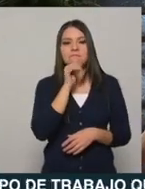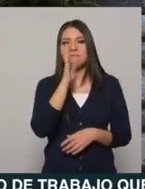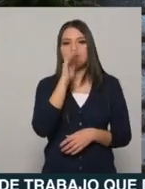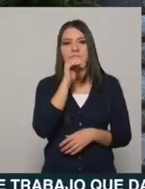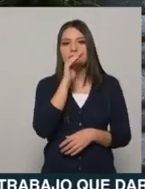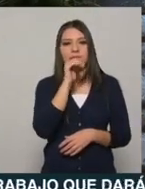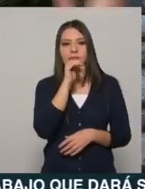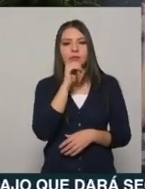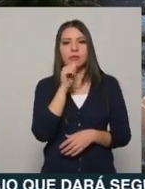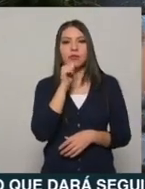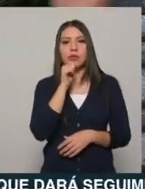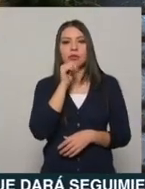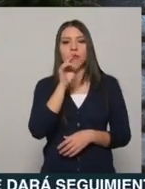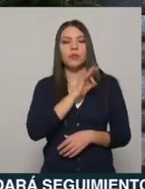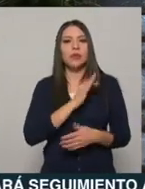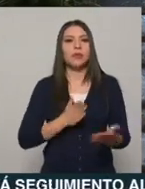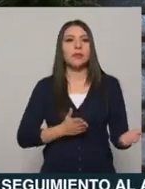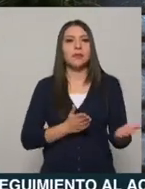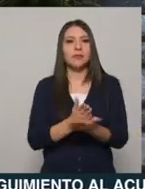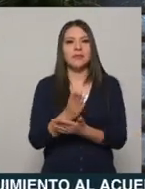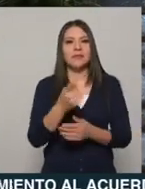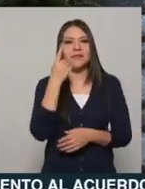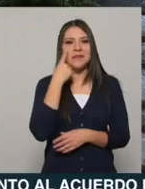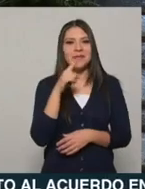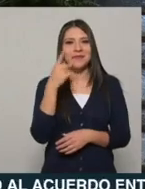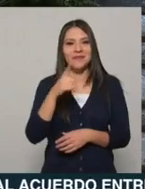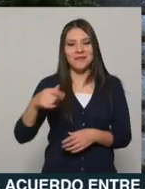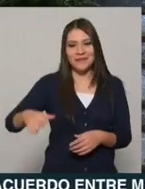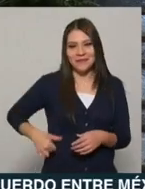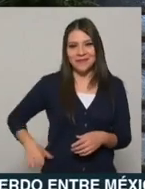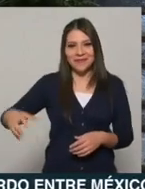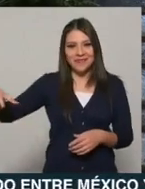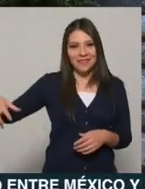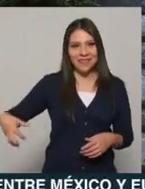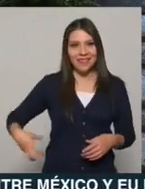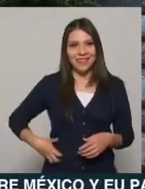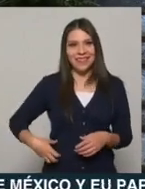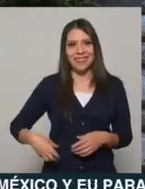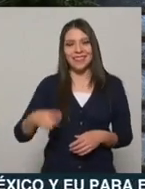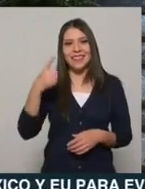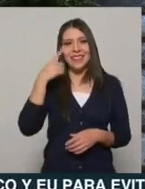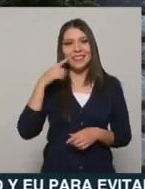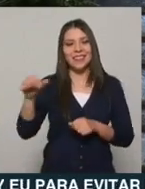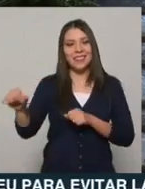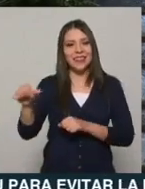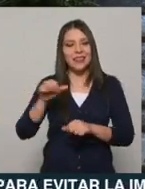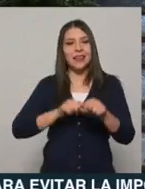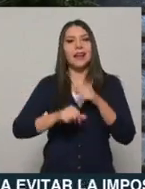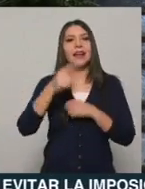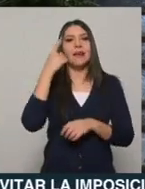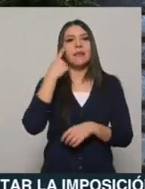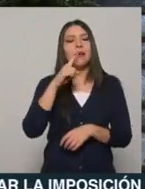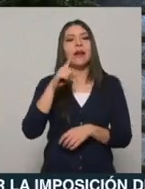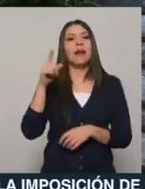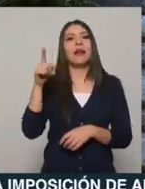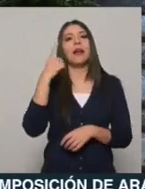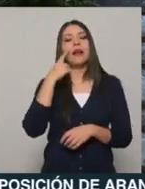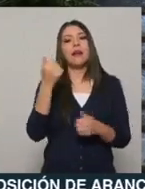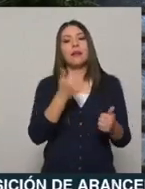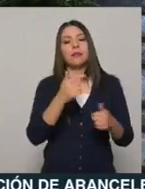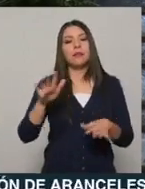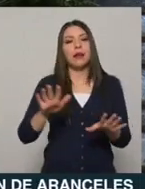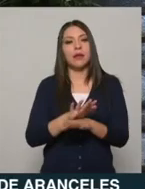esas fronteras, no nos permite llevar un órgano y traerlo en avión y poderlo trasplantar. Pero bueno, ahorita